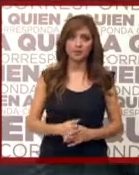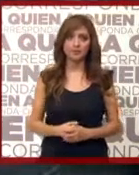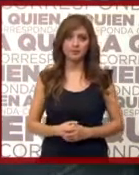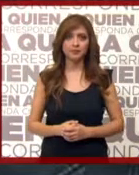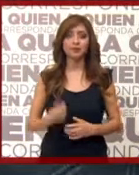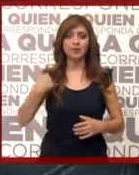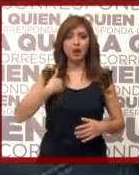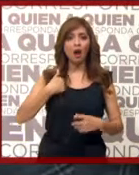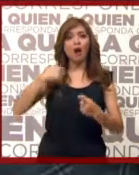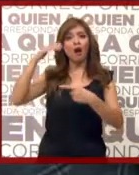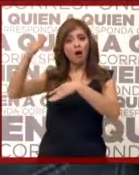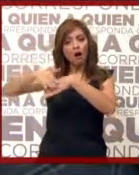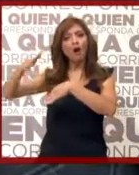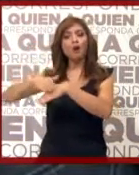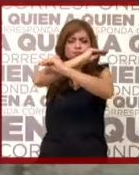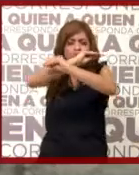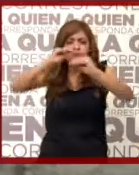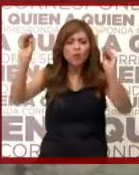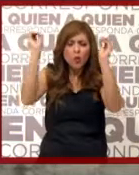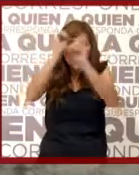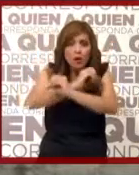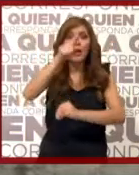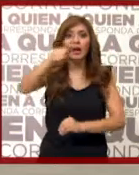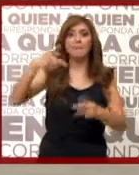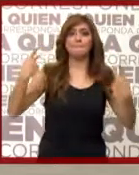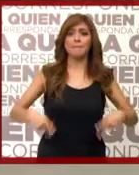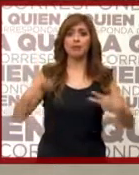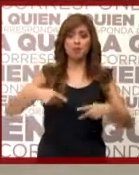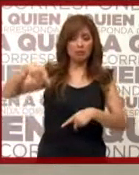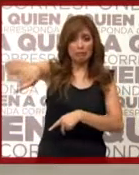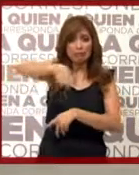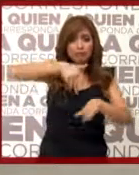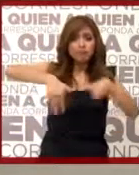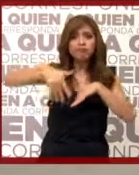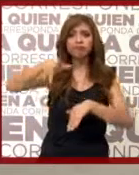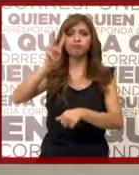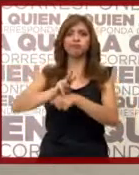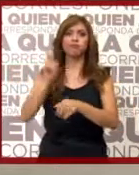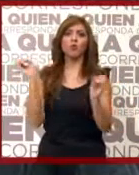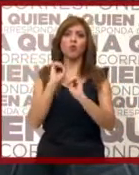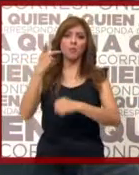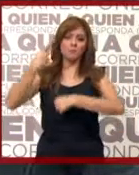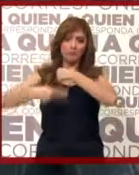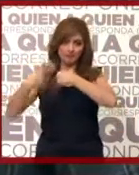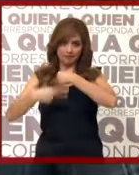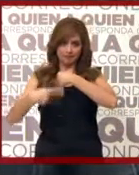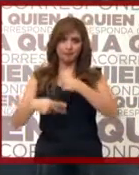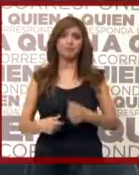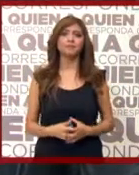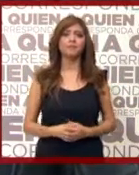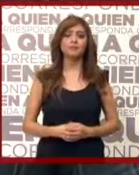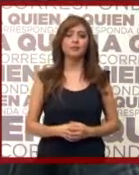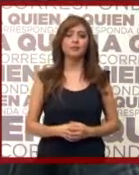6 veces. ¿En un lapso de cuánto tiempo? En un lapso como de 2 meses. ¿Qué iban a pasar la siguiente semana? Y